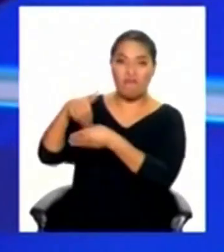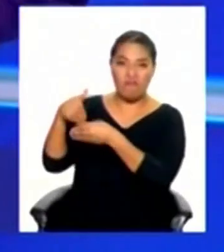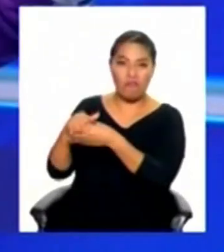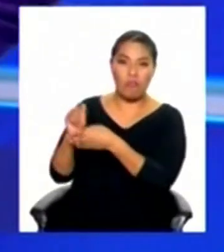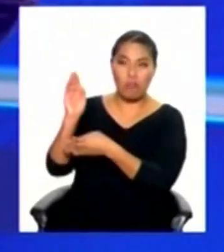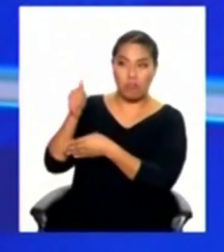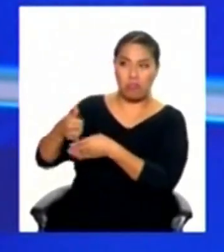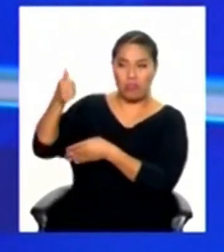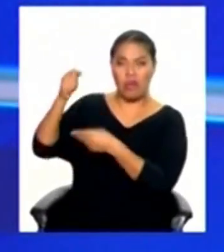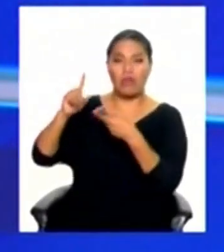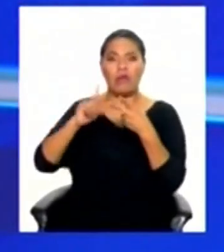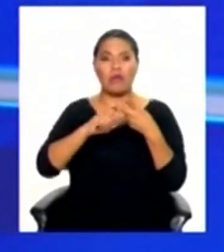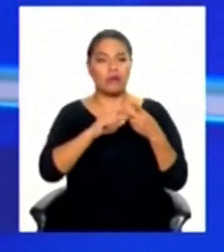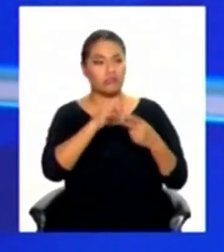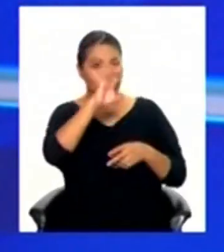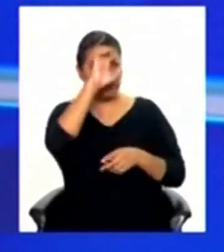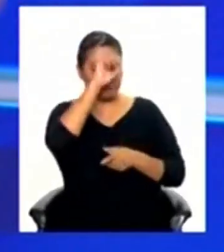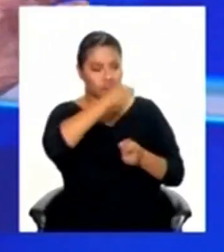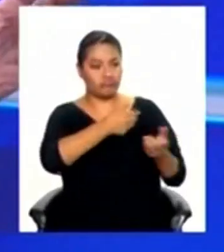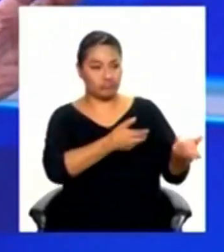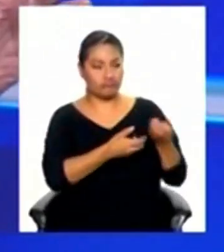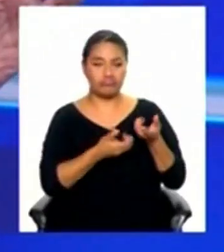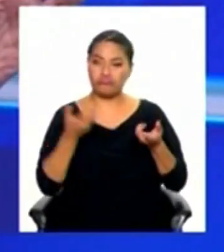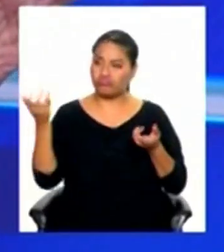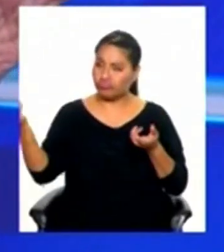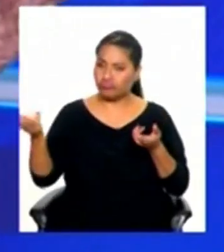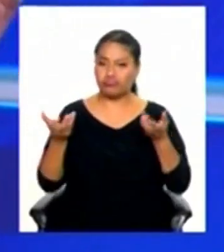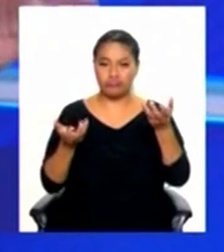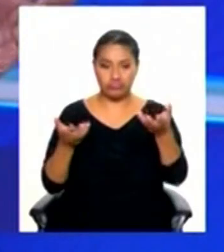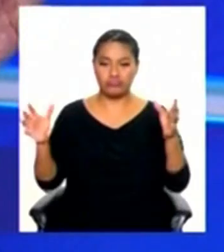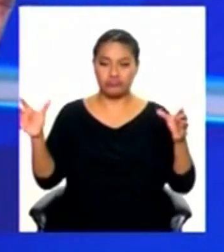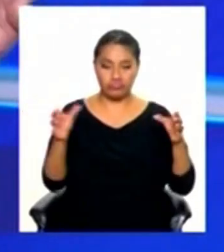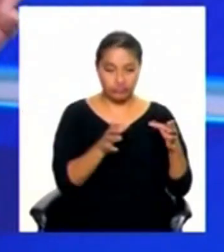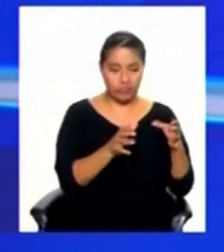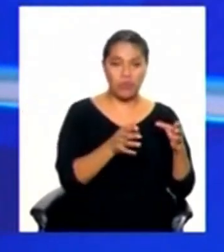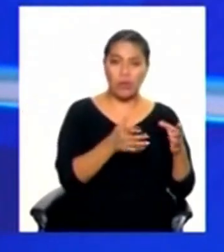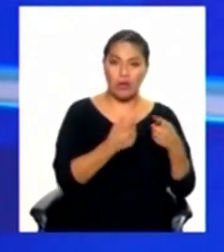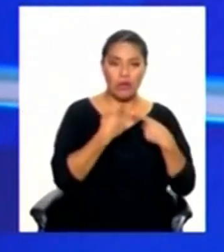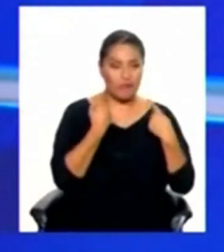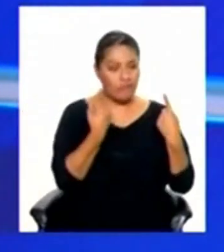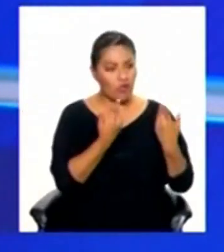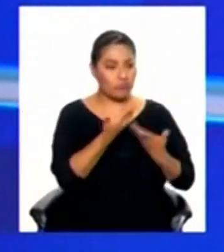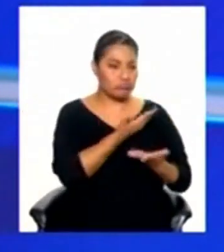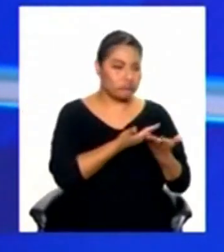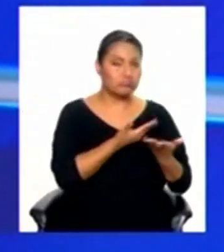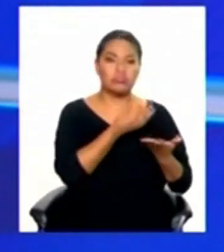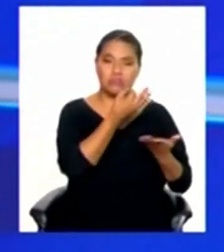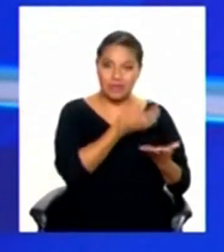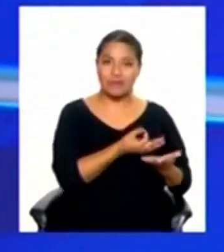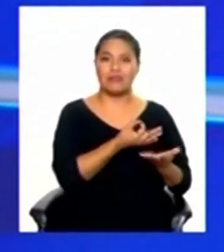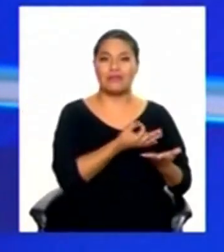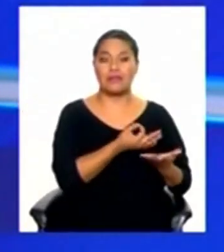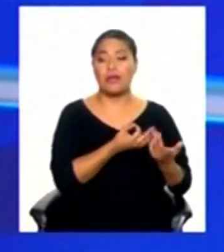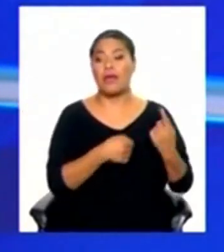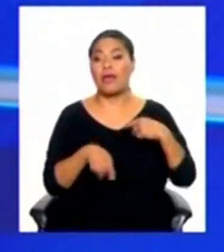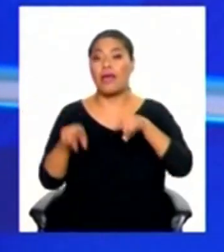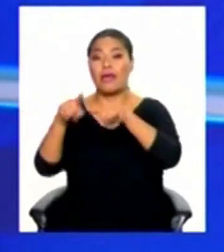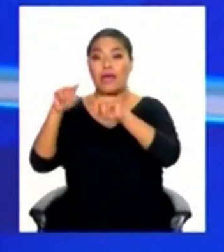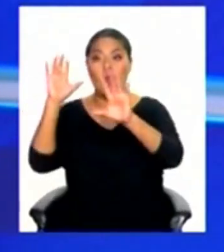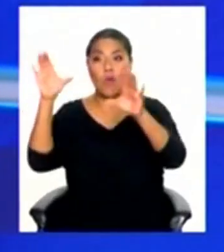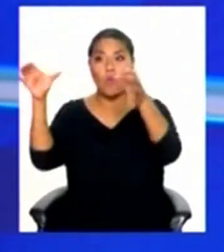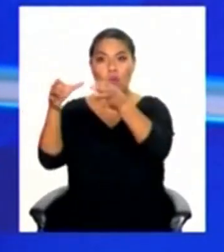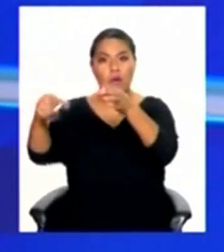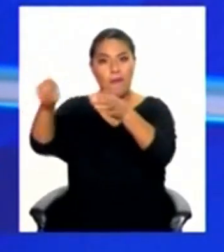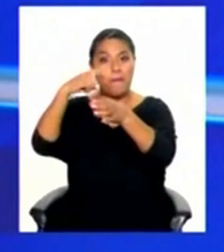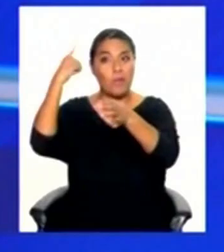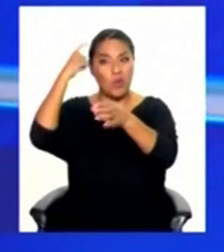con los gremios con Los sindicatos eso es mucho más fácil y más maleable que juntar pues a a las diversas fuerzas